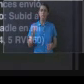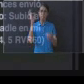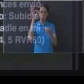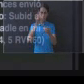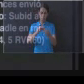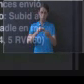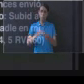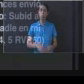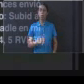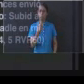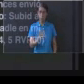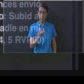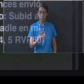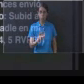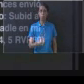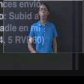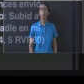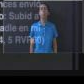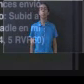Dinero.